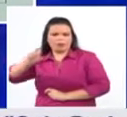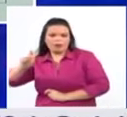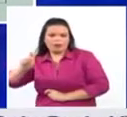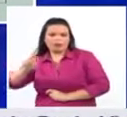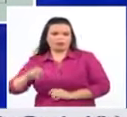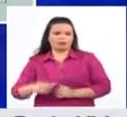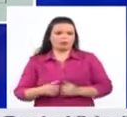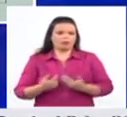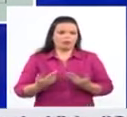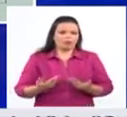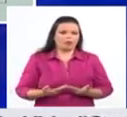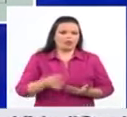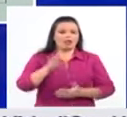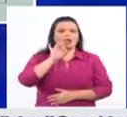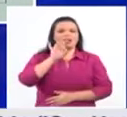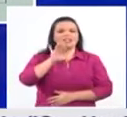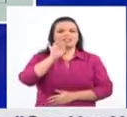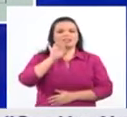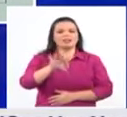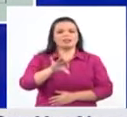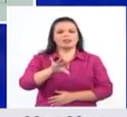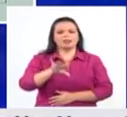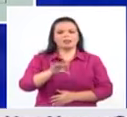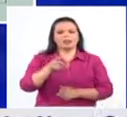con 15 millones, 14 millones